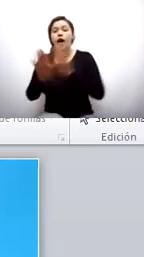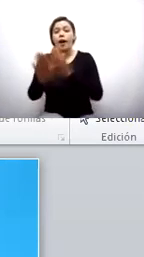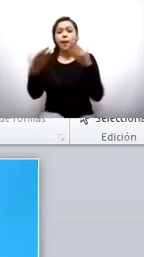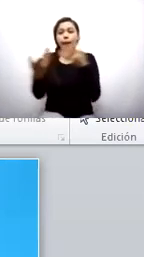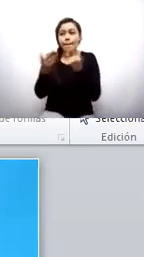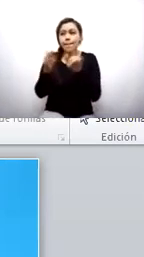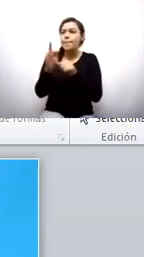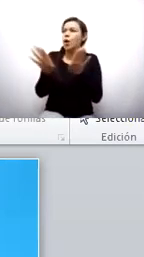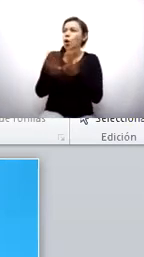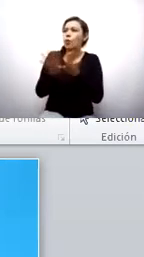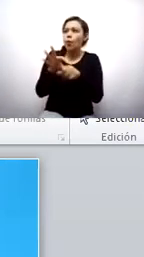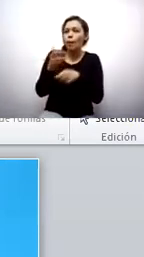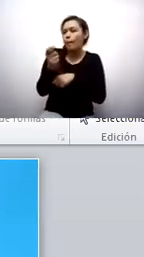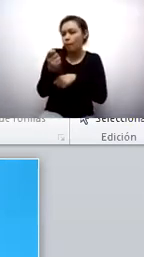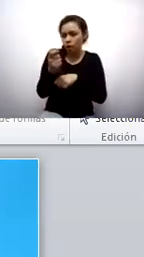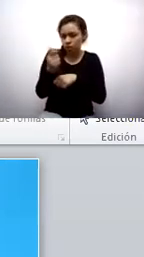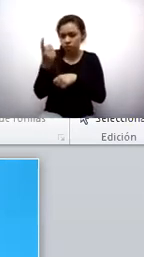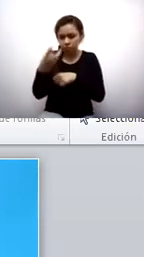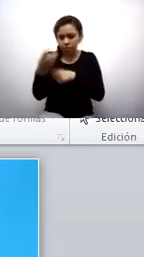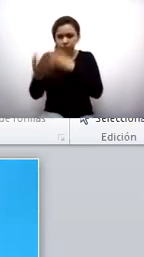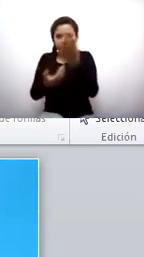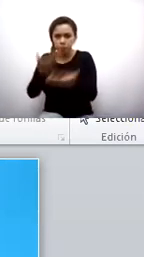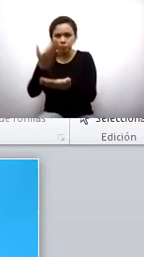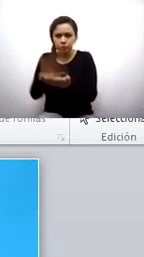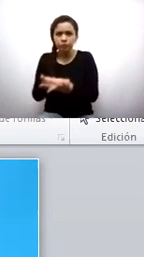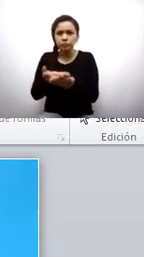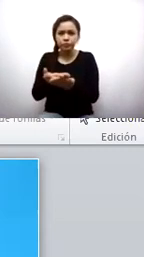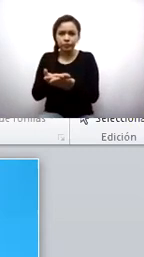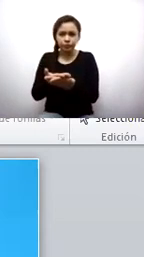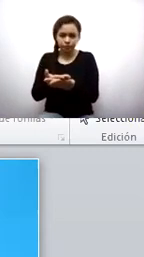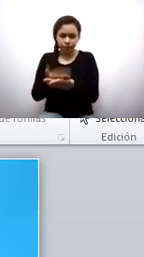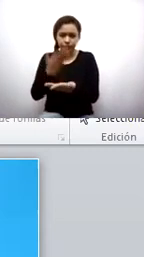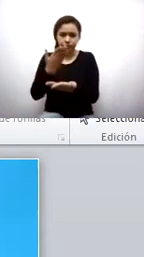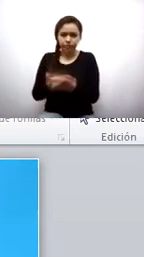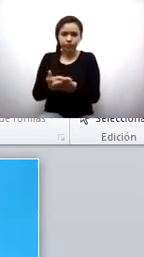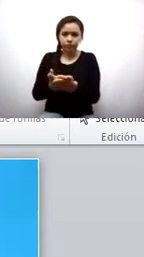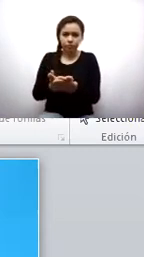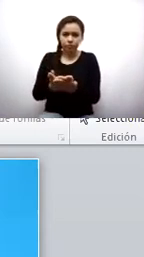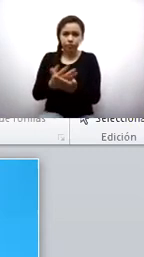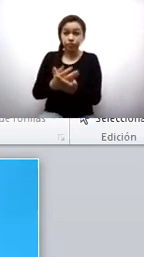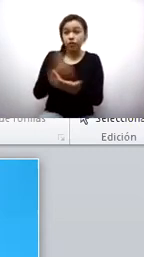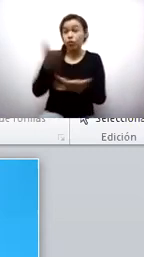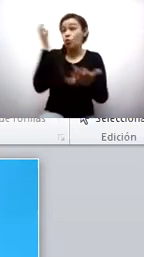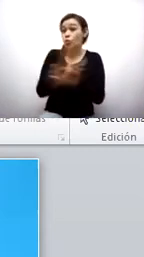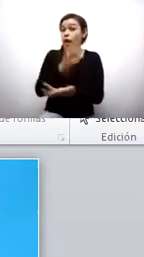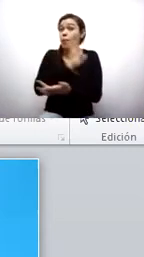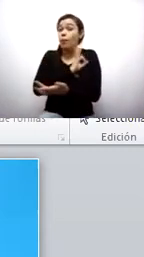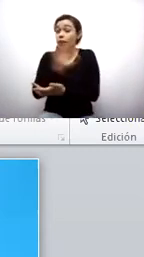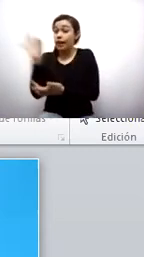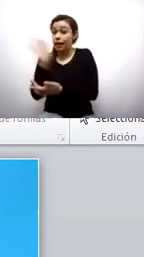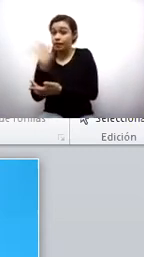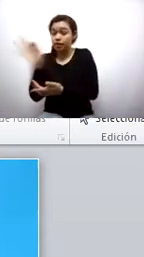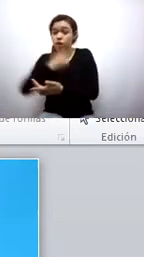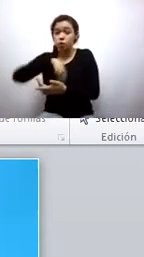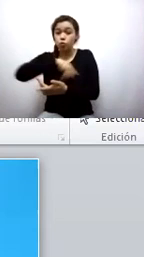Esto está planteado, como lo dicen en cada informe de la tarde, sí y solo sí nuestras